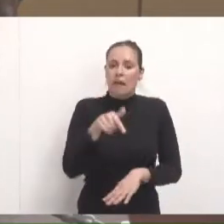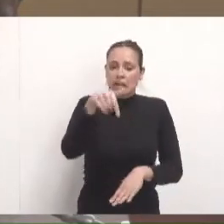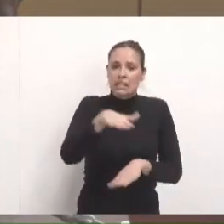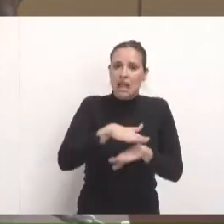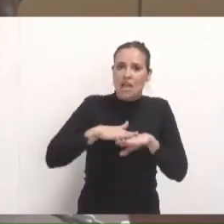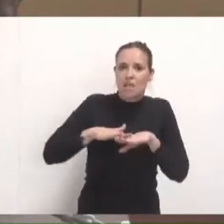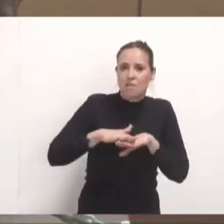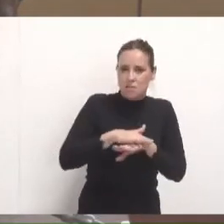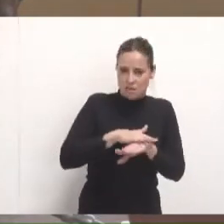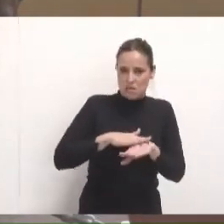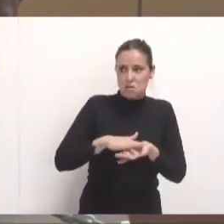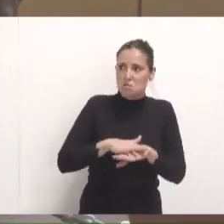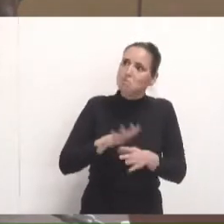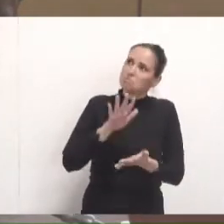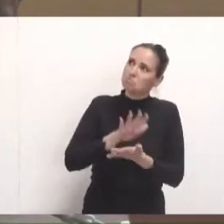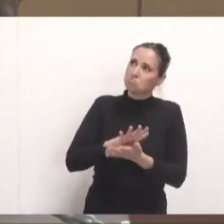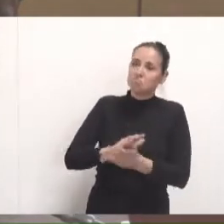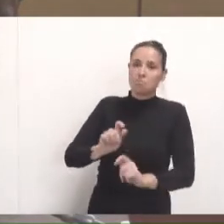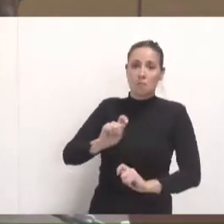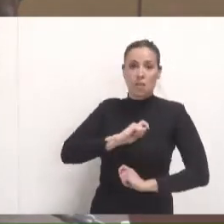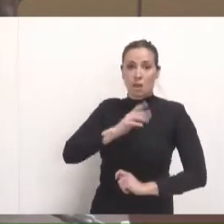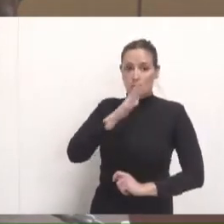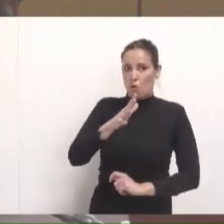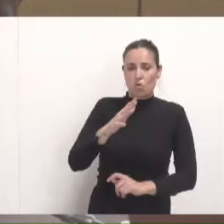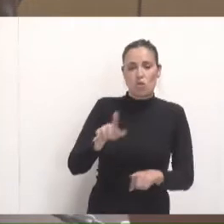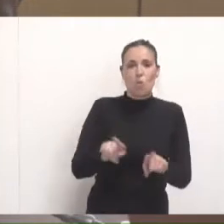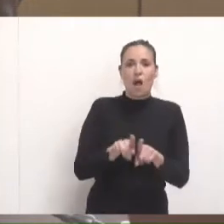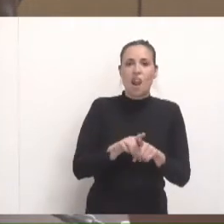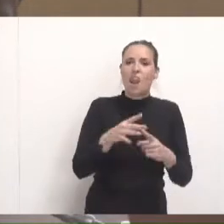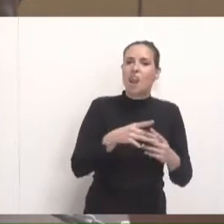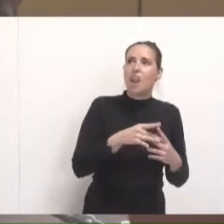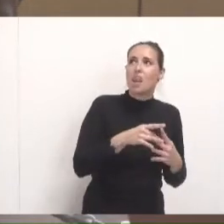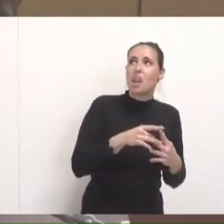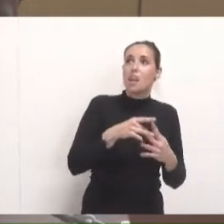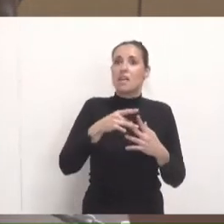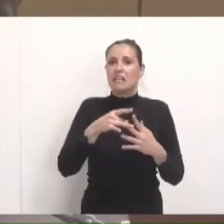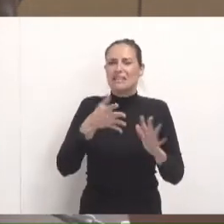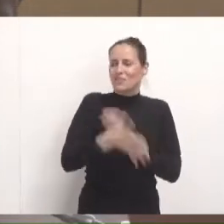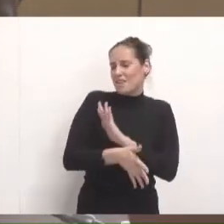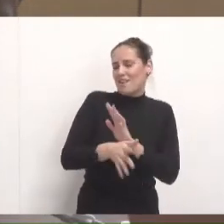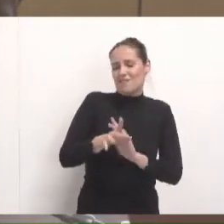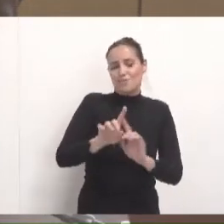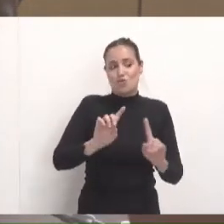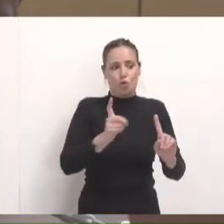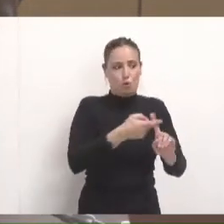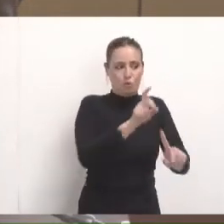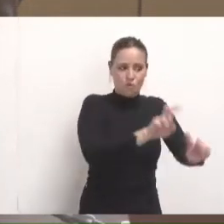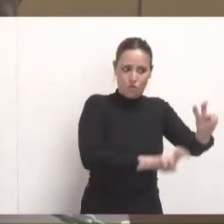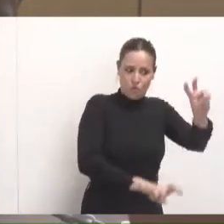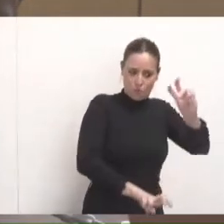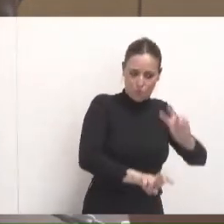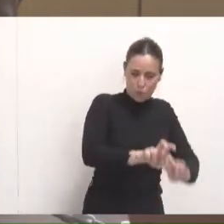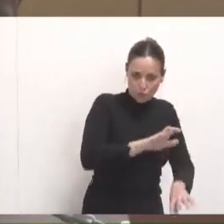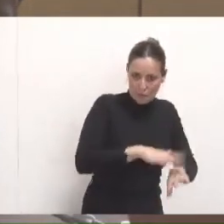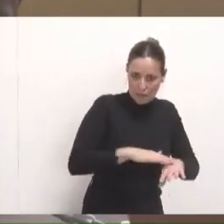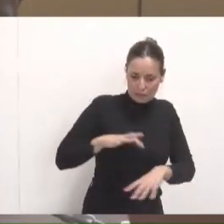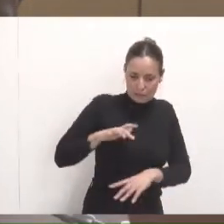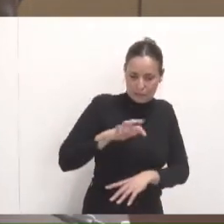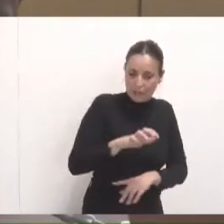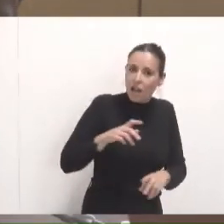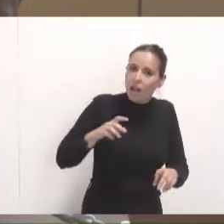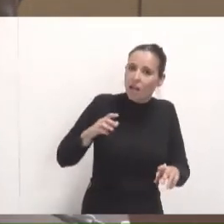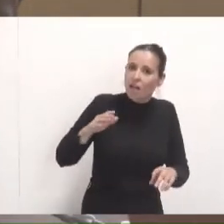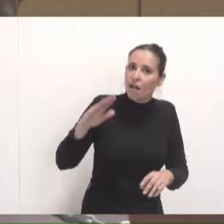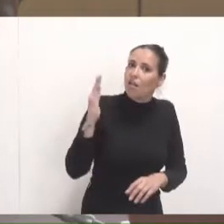administración pues ha liderado o está liderando buscar soluciones en este tema. No nos